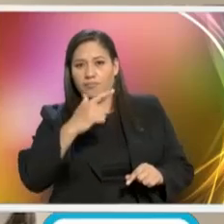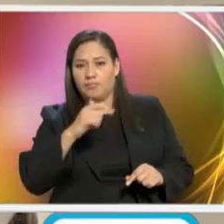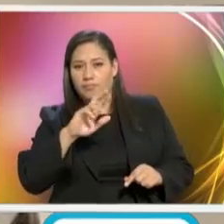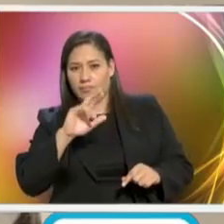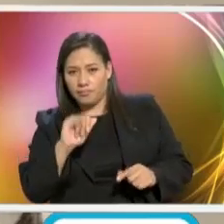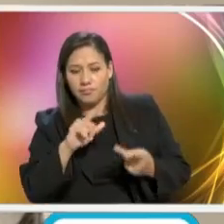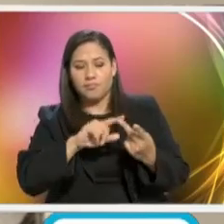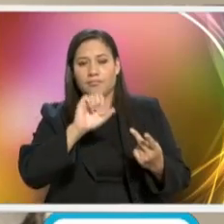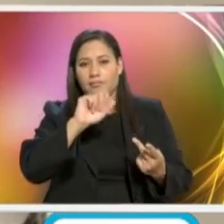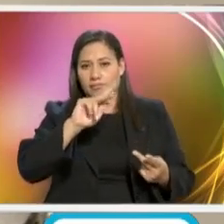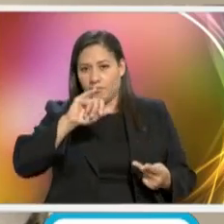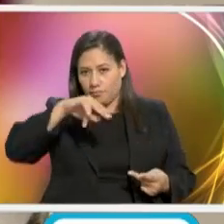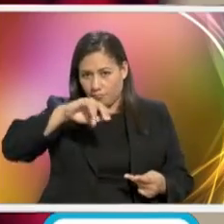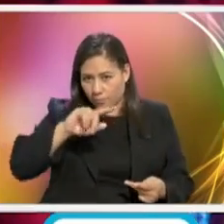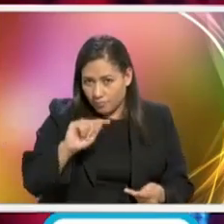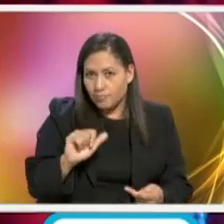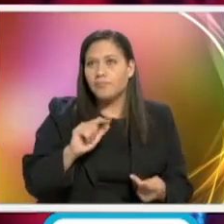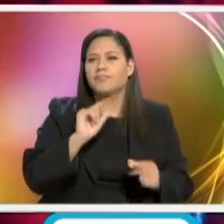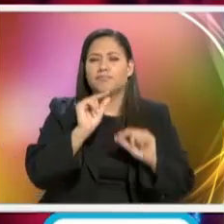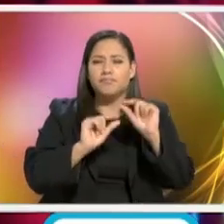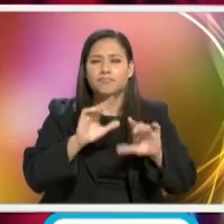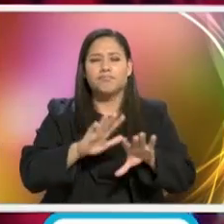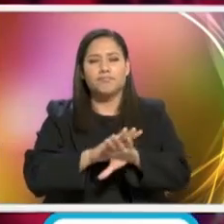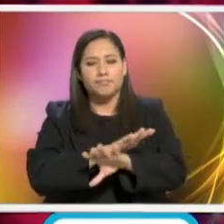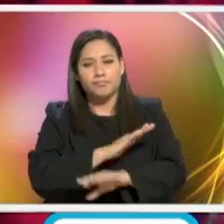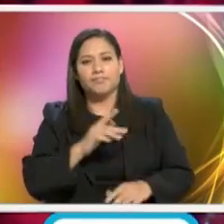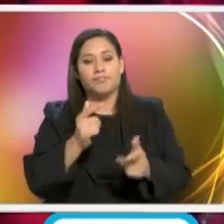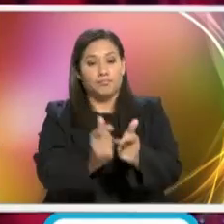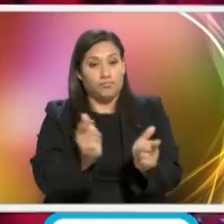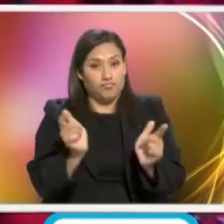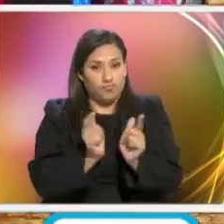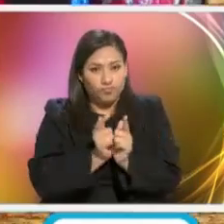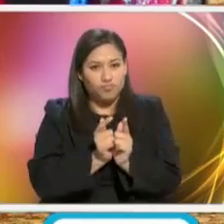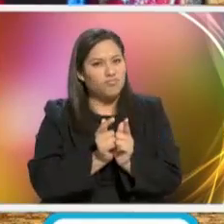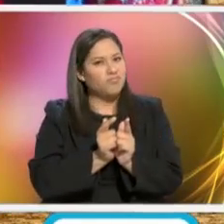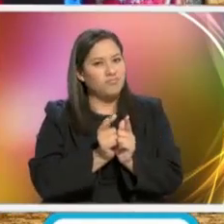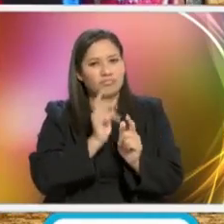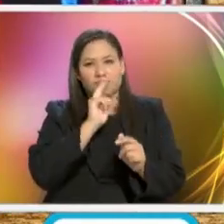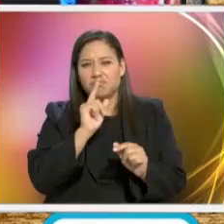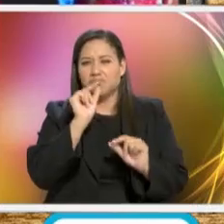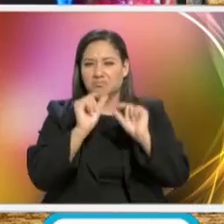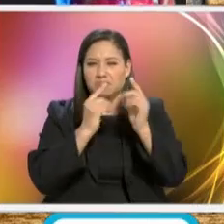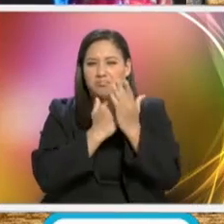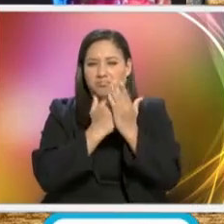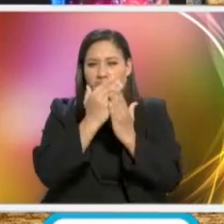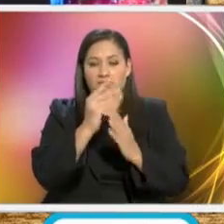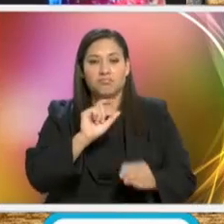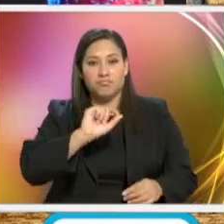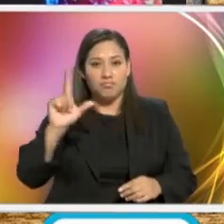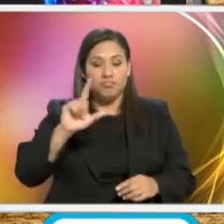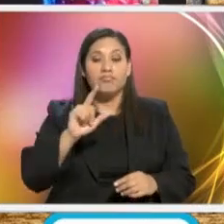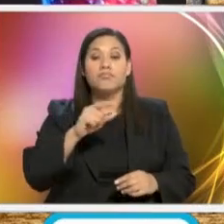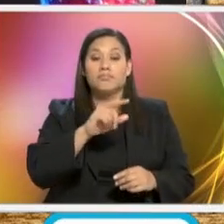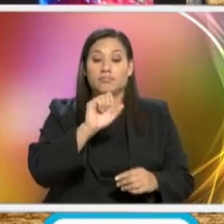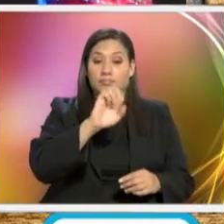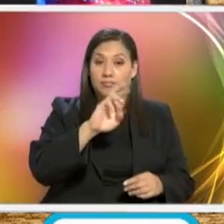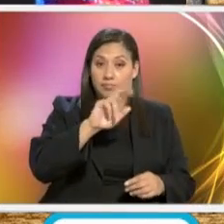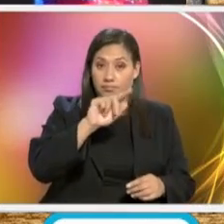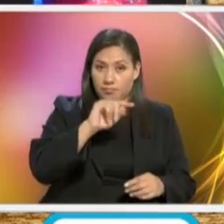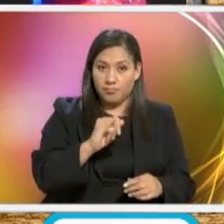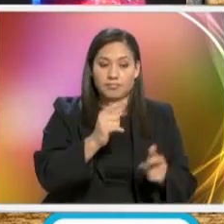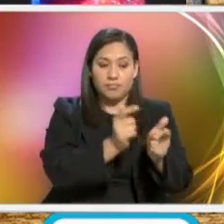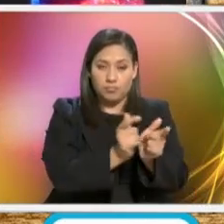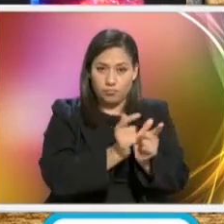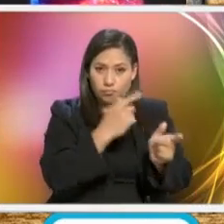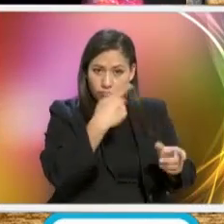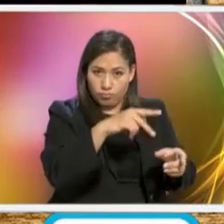y después pues va evolucionando a estos grupos, y también... Cerati y Soda Stereo, que obviamente